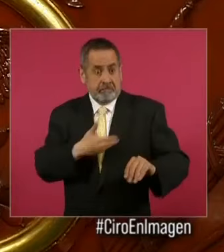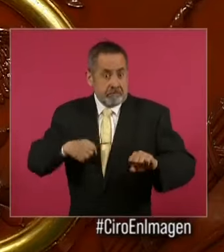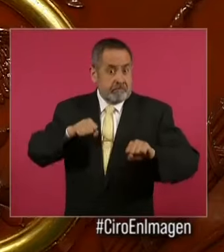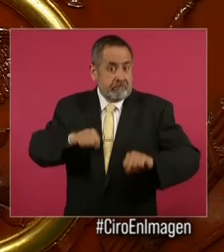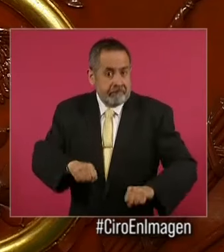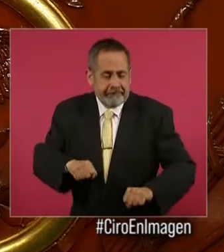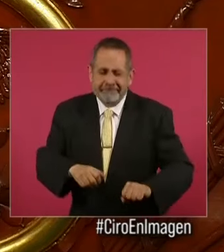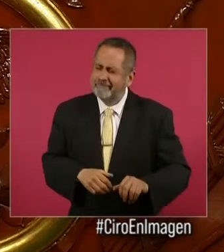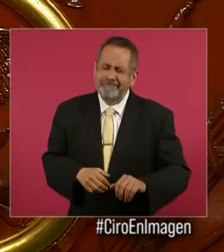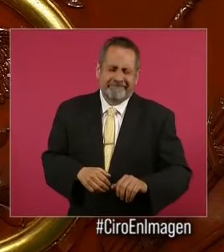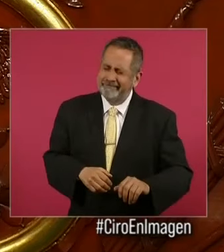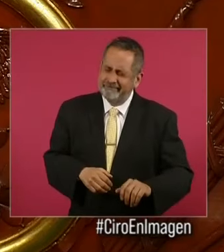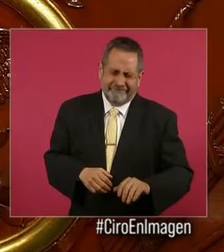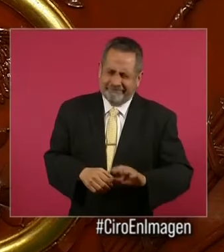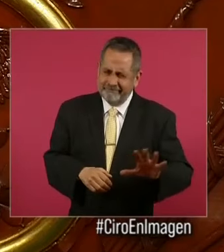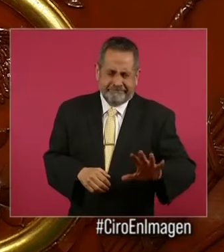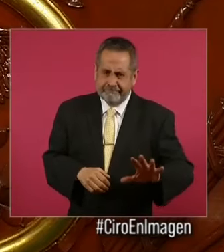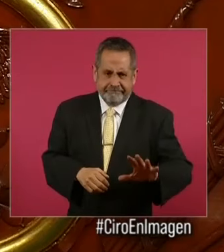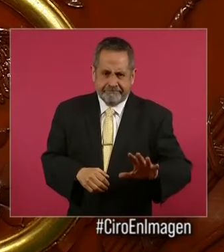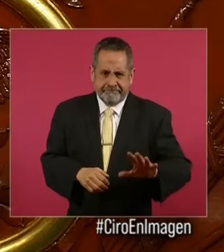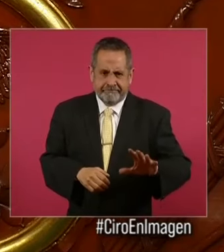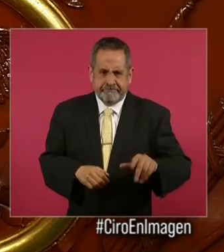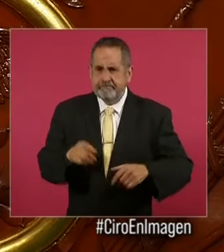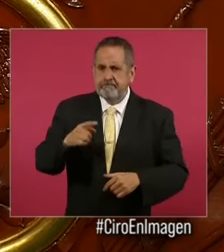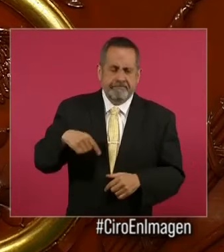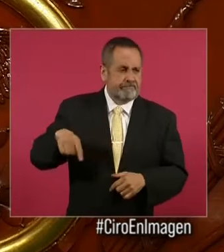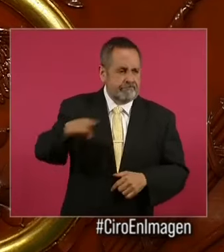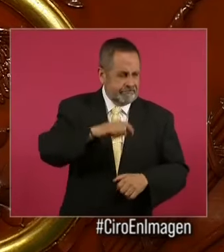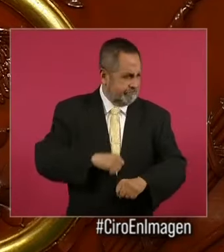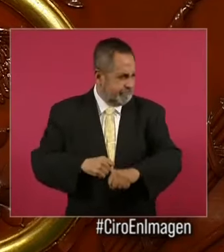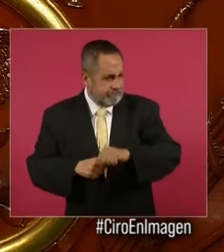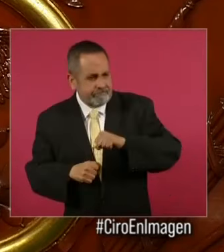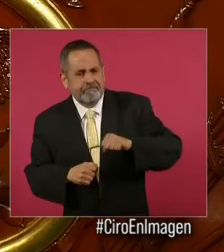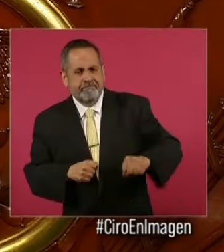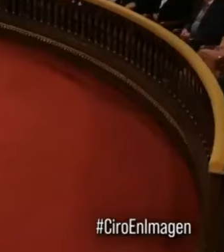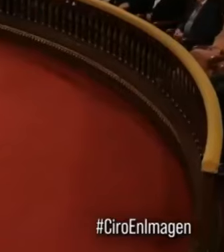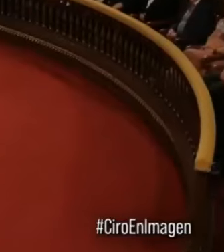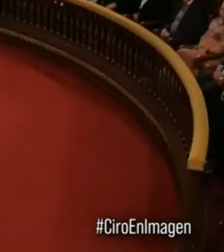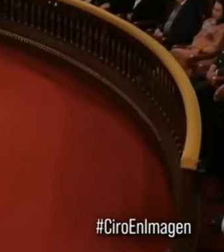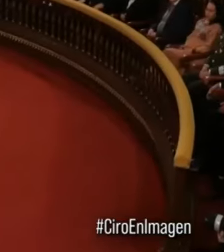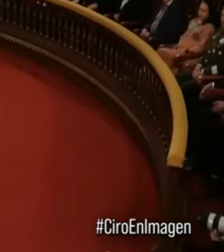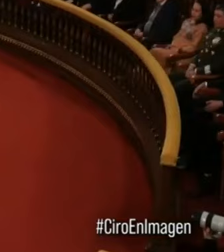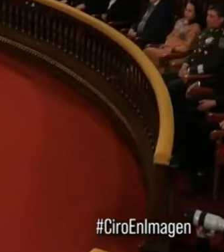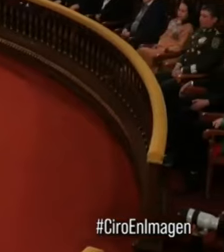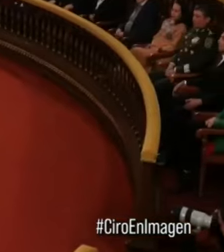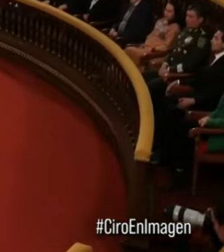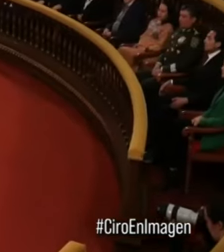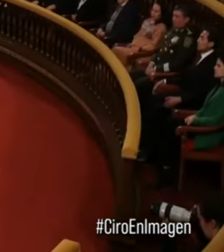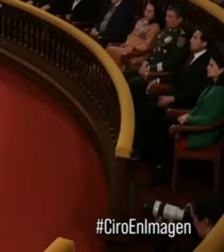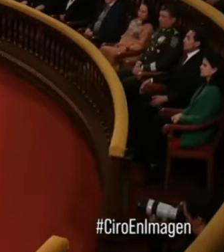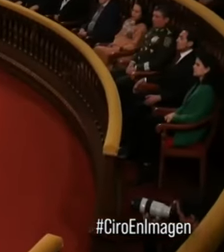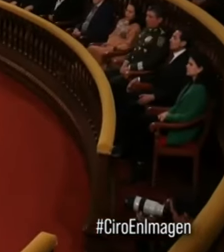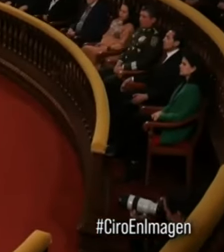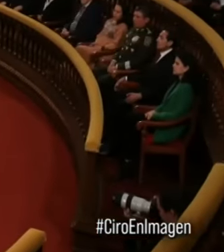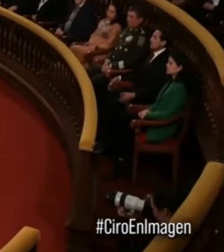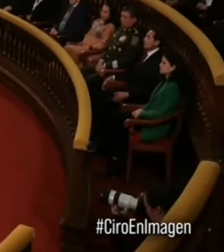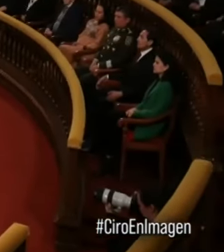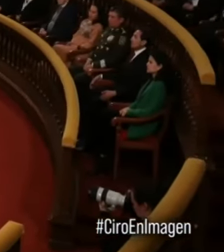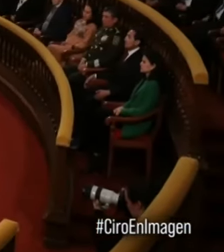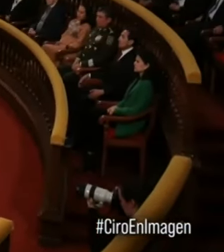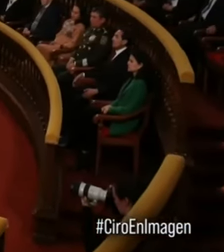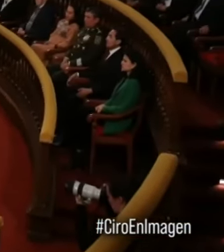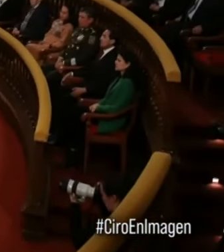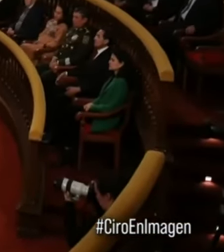que sea mucho lo que tengan que echar atrás. Sin dirigirse a los legisladores ni